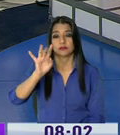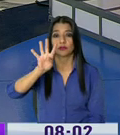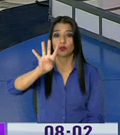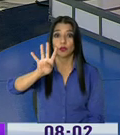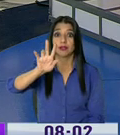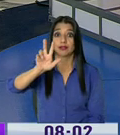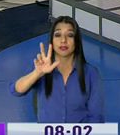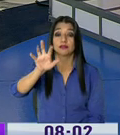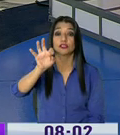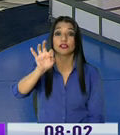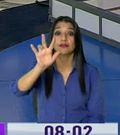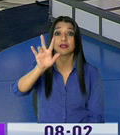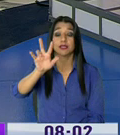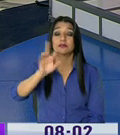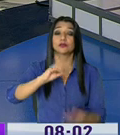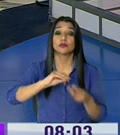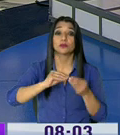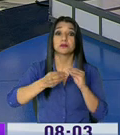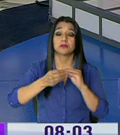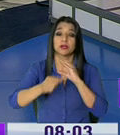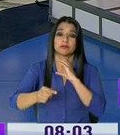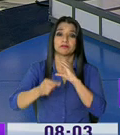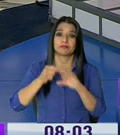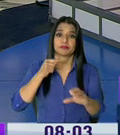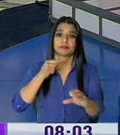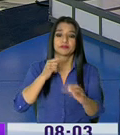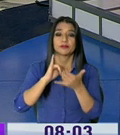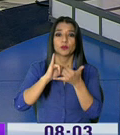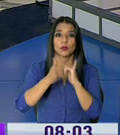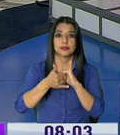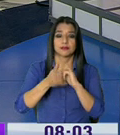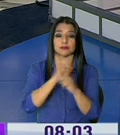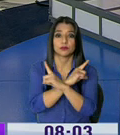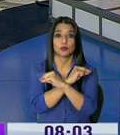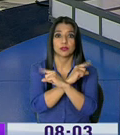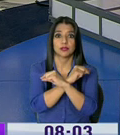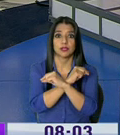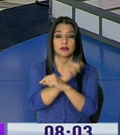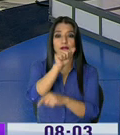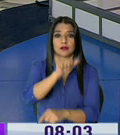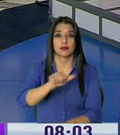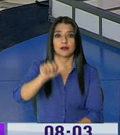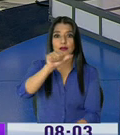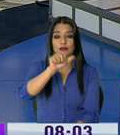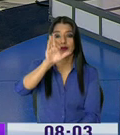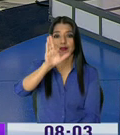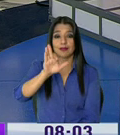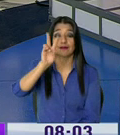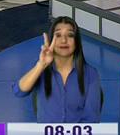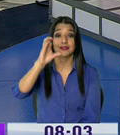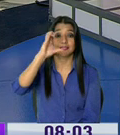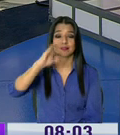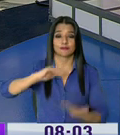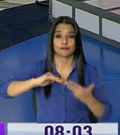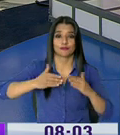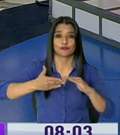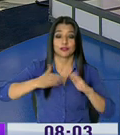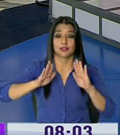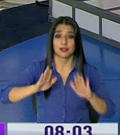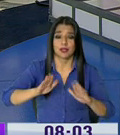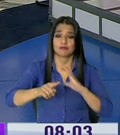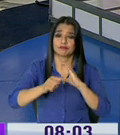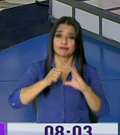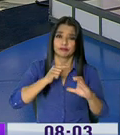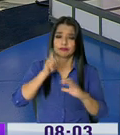098-518-4393, ese es el número directo de nuestra red social WhatsApp. En Twitter estamos como TVC en Comunidad para que usted nos envíe sus necesidades, sus